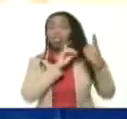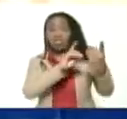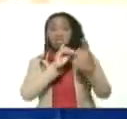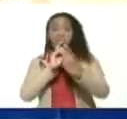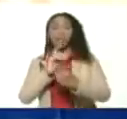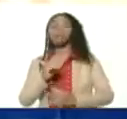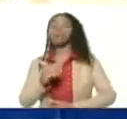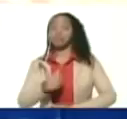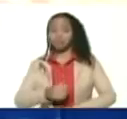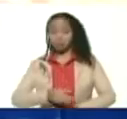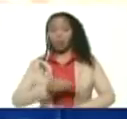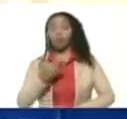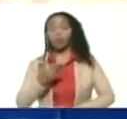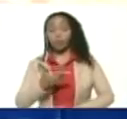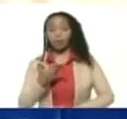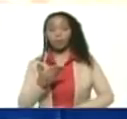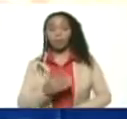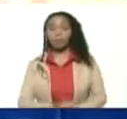altura,